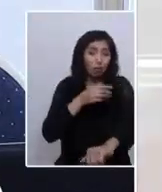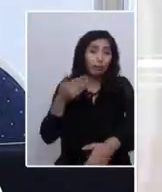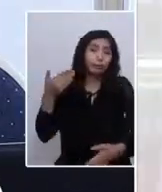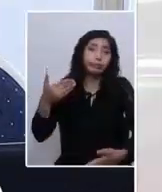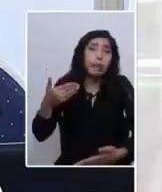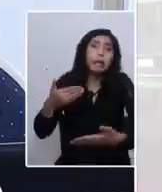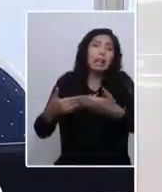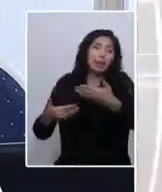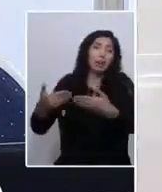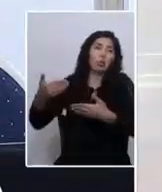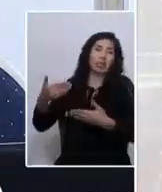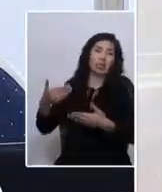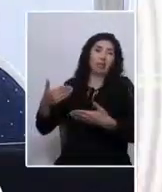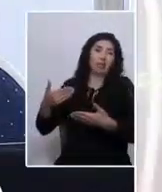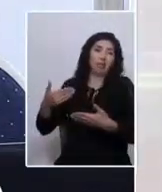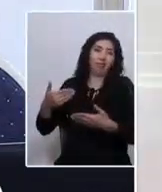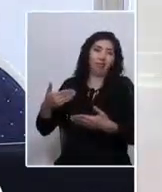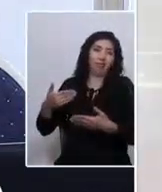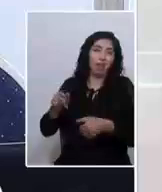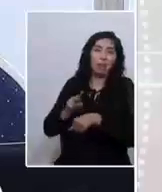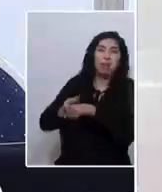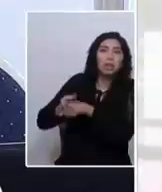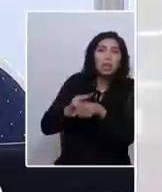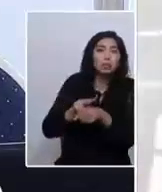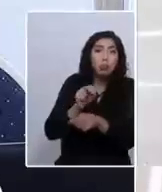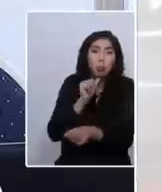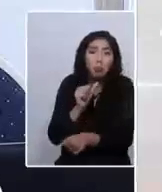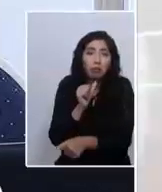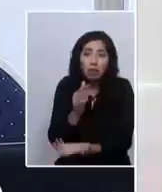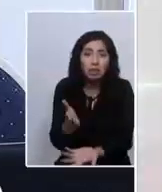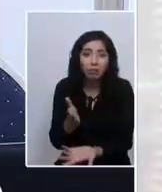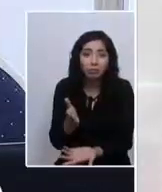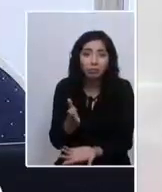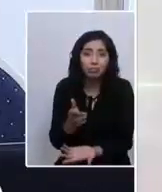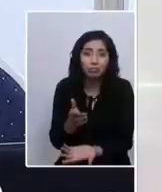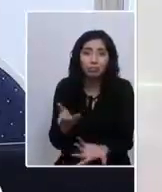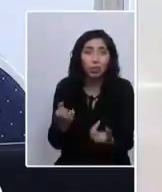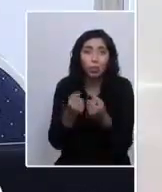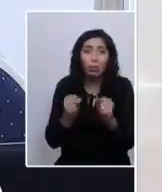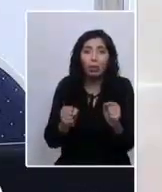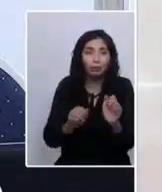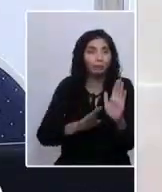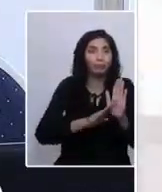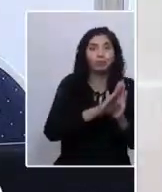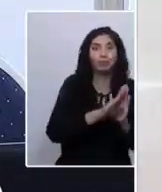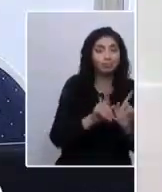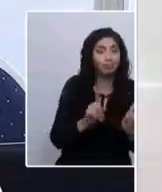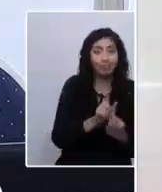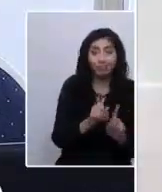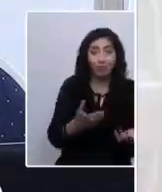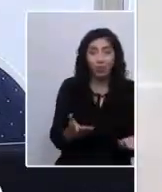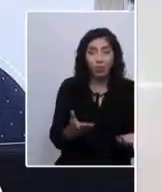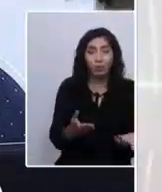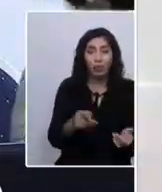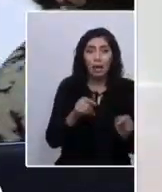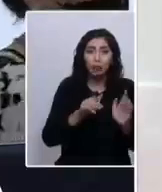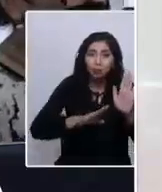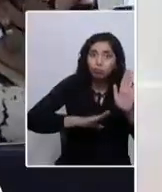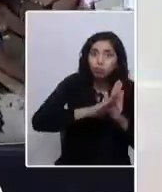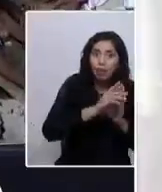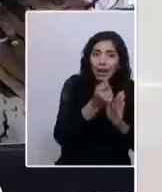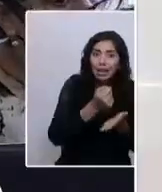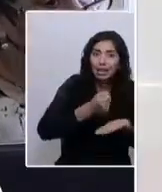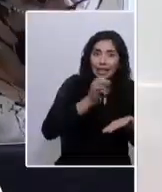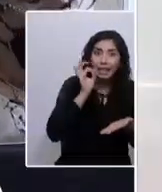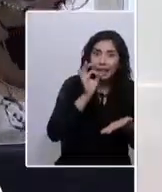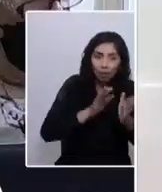llaman más la atención o las innovaciones que tiene este informe de la Comisión de Forma de Estado, comentemos lo que sucedió con la derecha, porque estaban bien molestos respecto